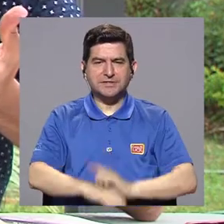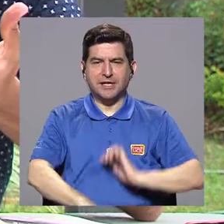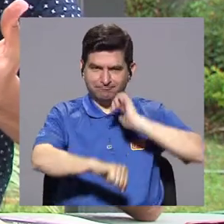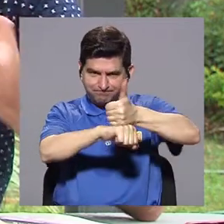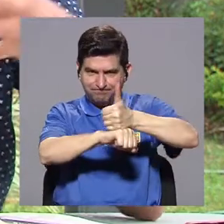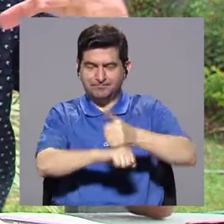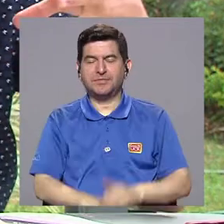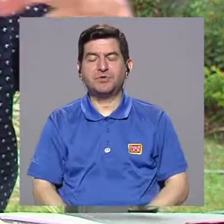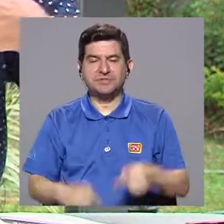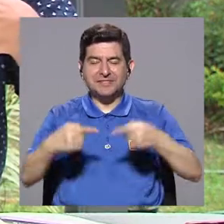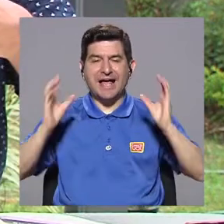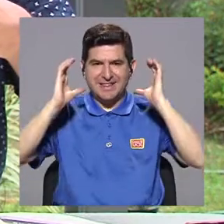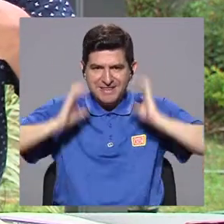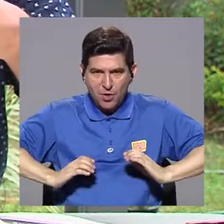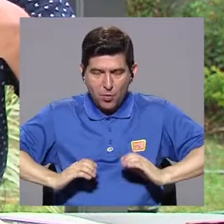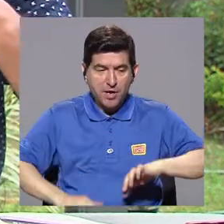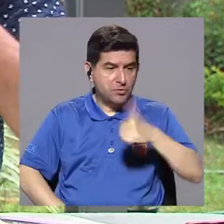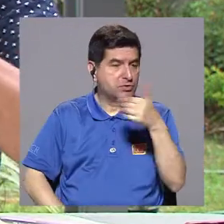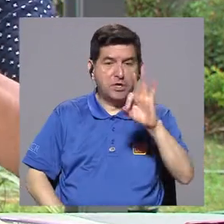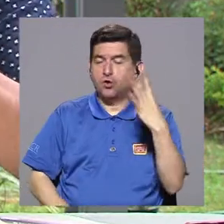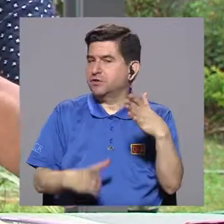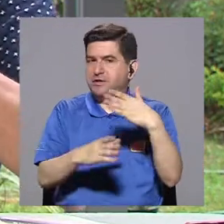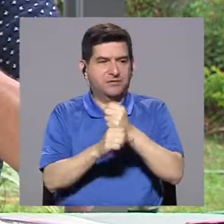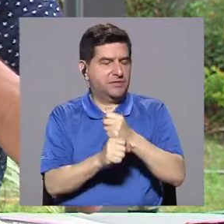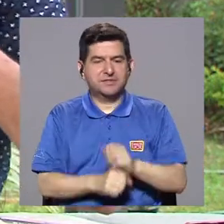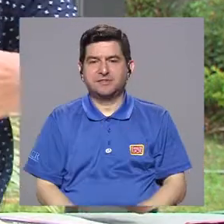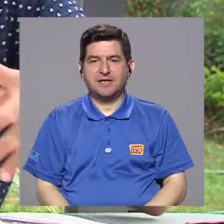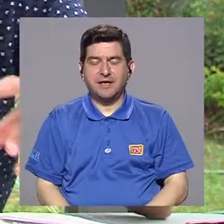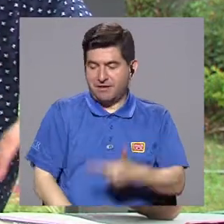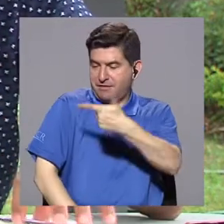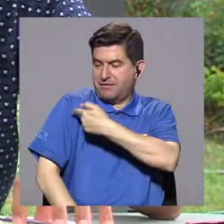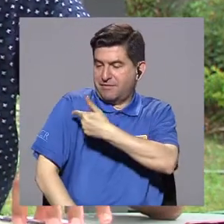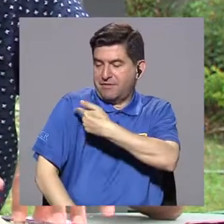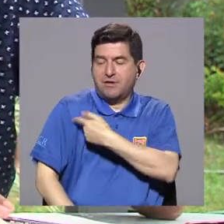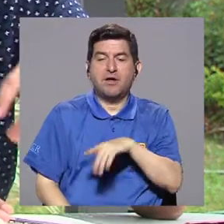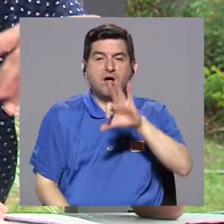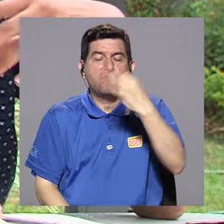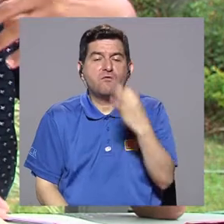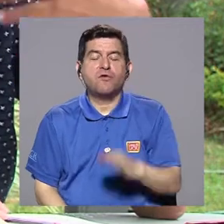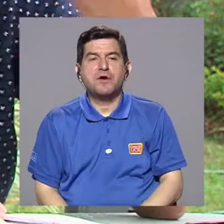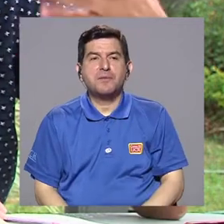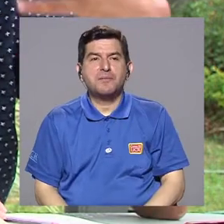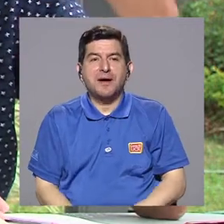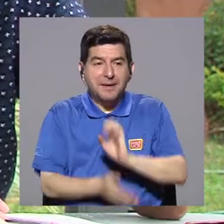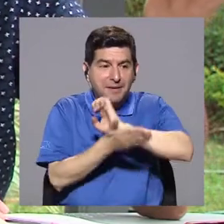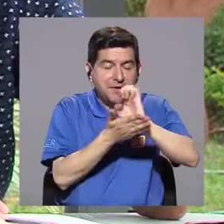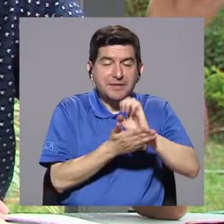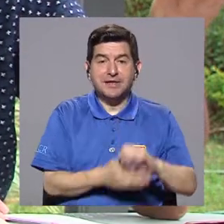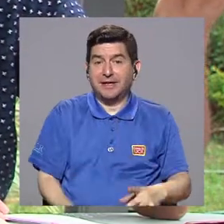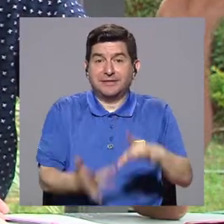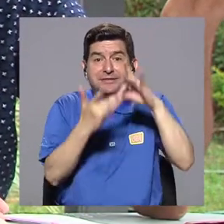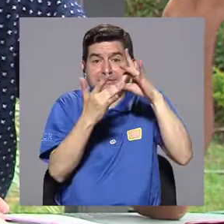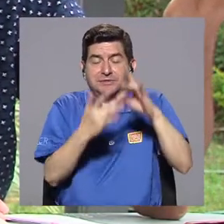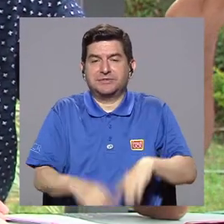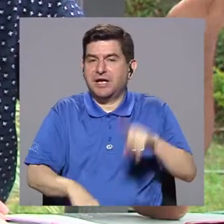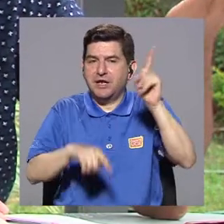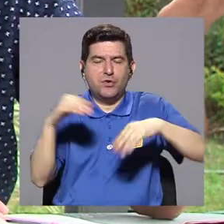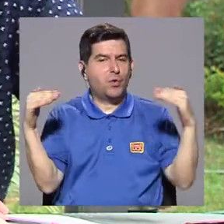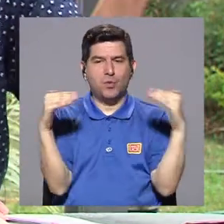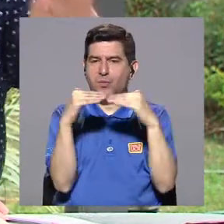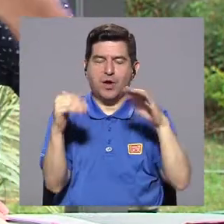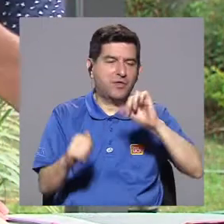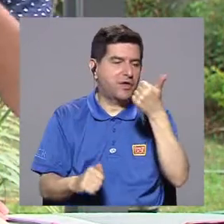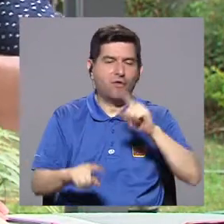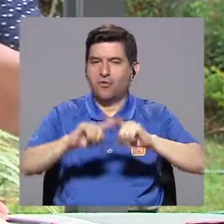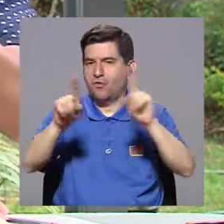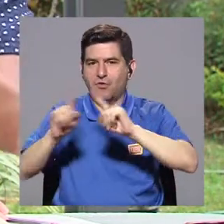inmune. Entonces, se generan anticuerpos que con otras medidas no se generan. Es decir, la inmunización es una medida preventiva única, en el sentido de que no